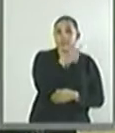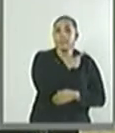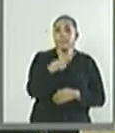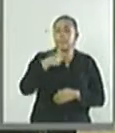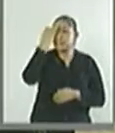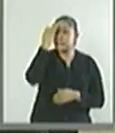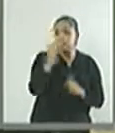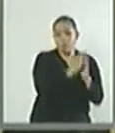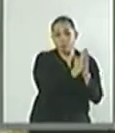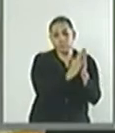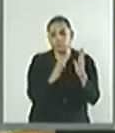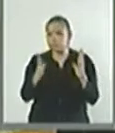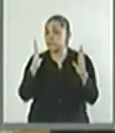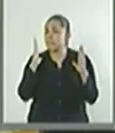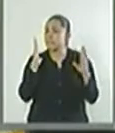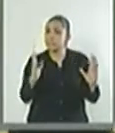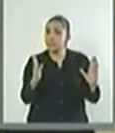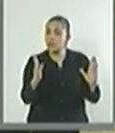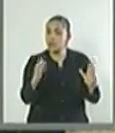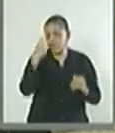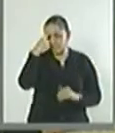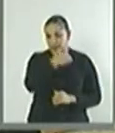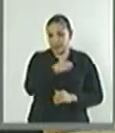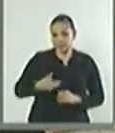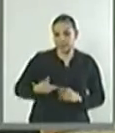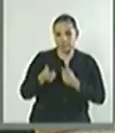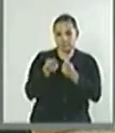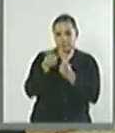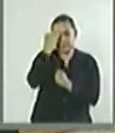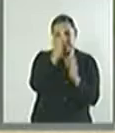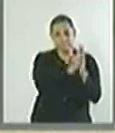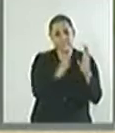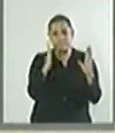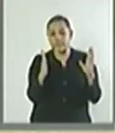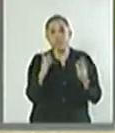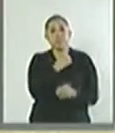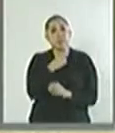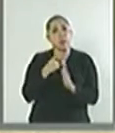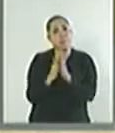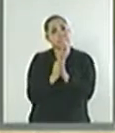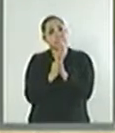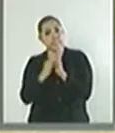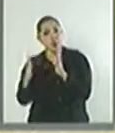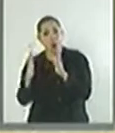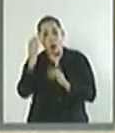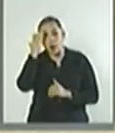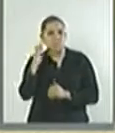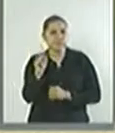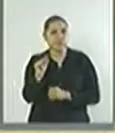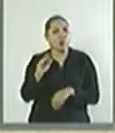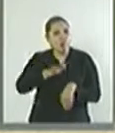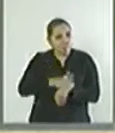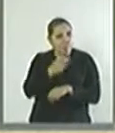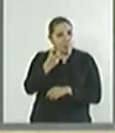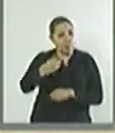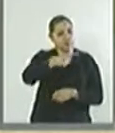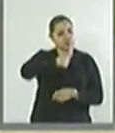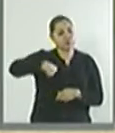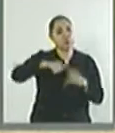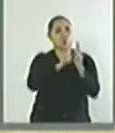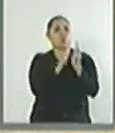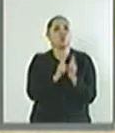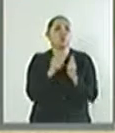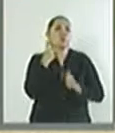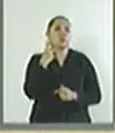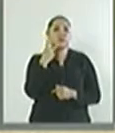sus previsiones y proyecciones se refieren a un plazo mayor. Por esta razón, el Grupo Parlamentario de Acción